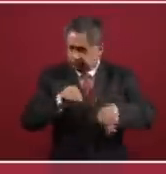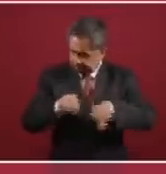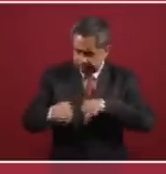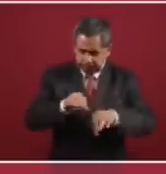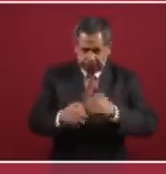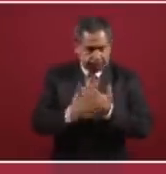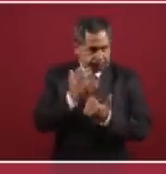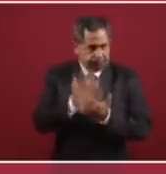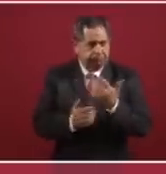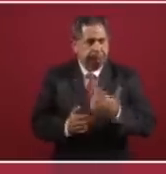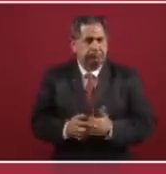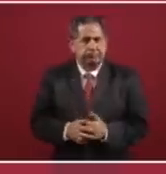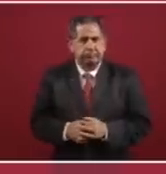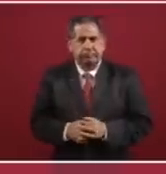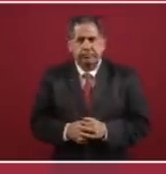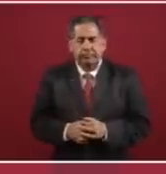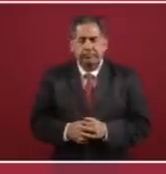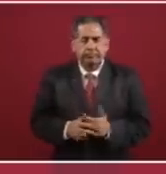no